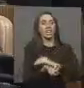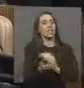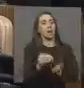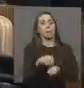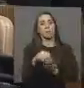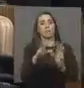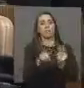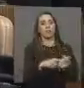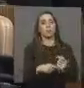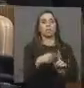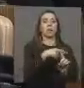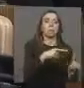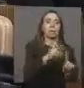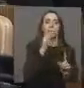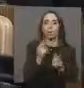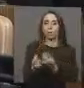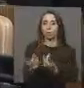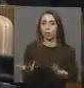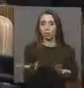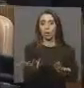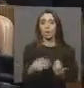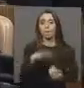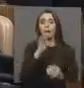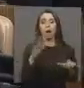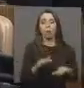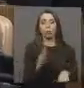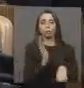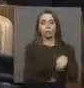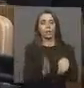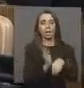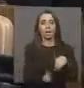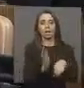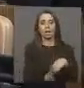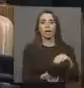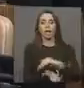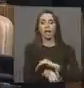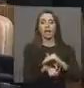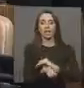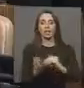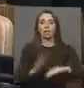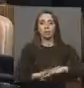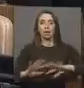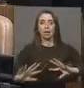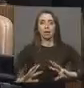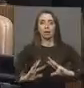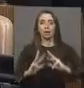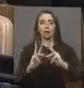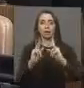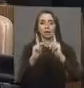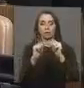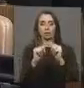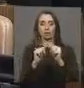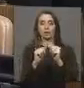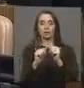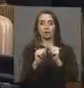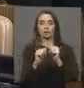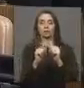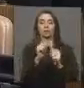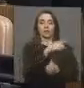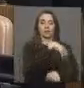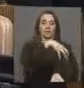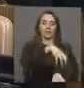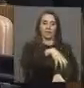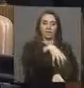de familias las clases medias vulnerables son las que más utilizan la leña como mecanismo de calefacción estimular en nuestra región el uso del gas natural